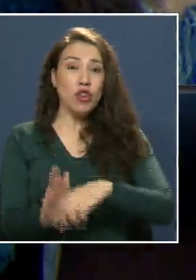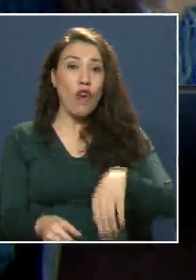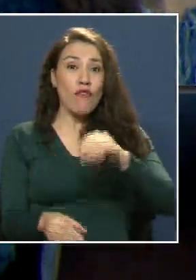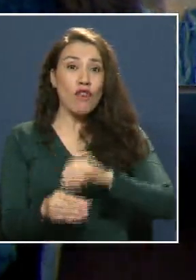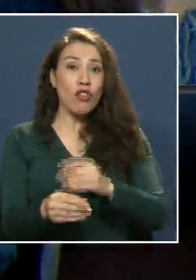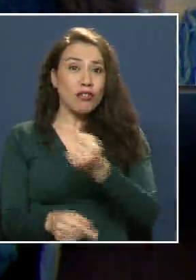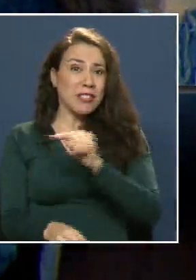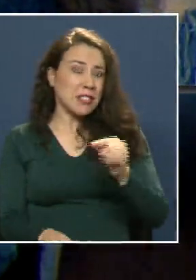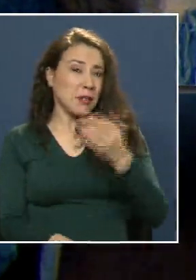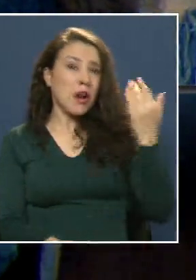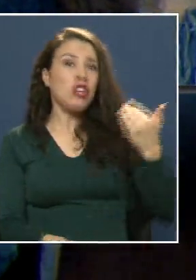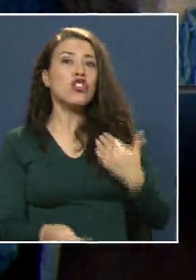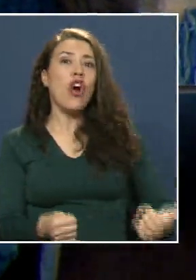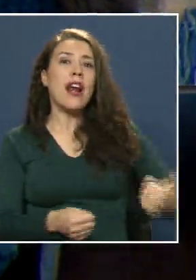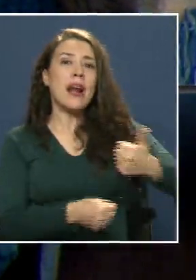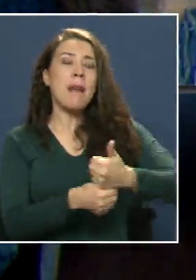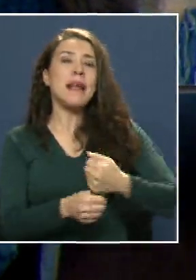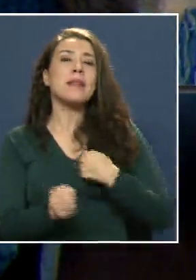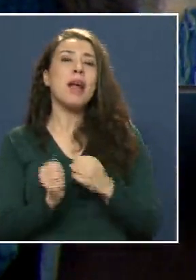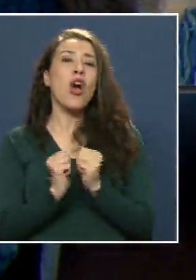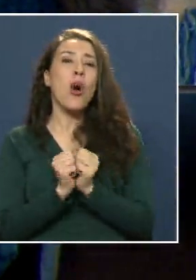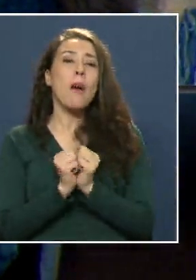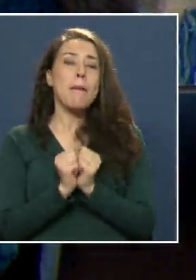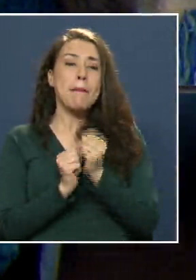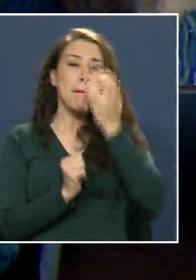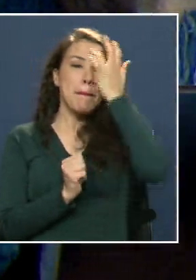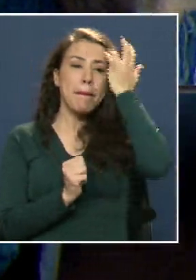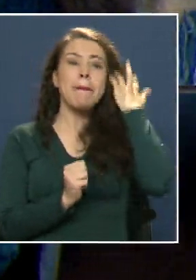atrás, reemplazando a una de mis compañeras.